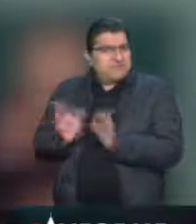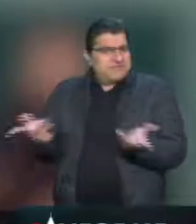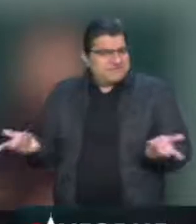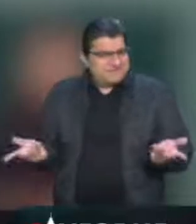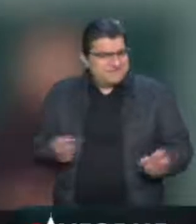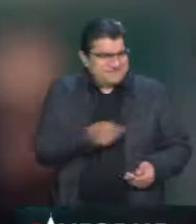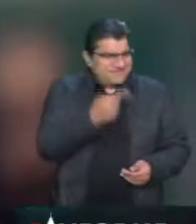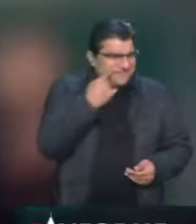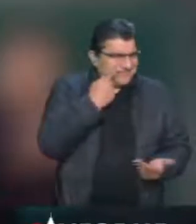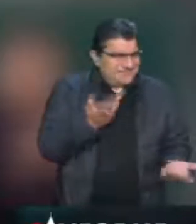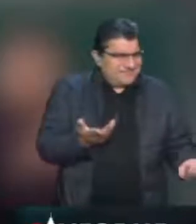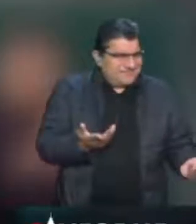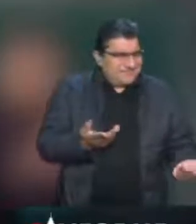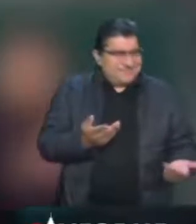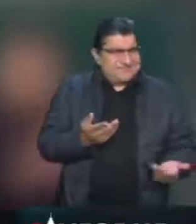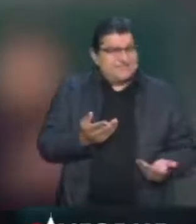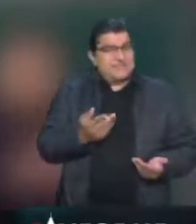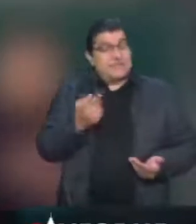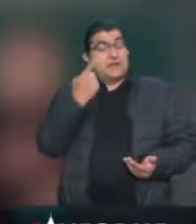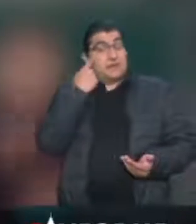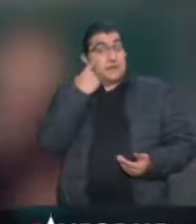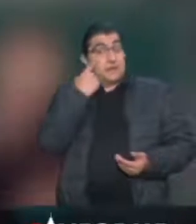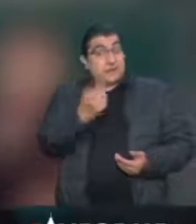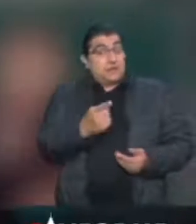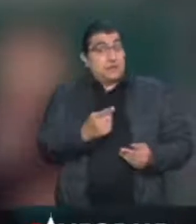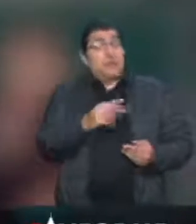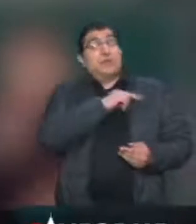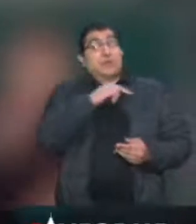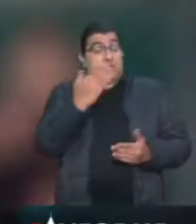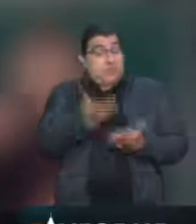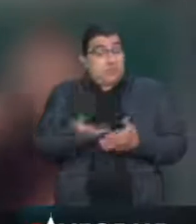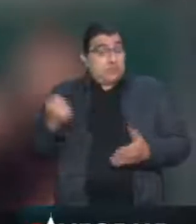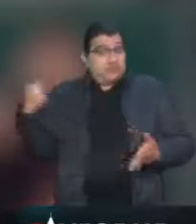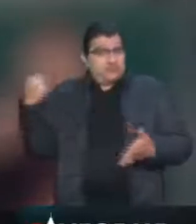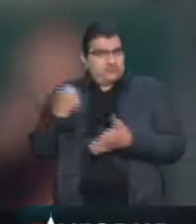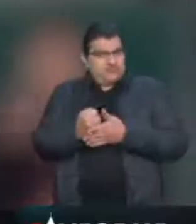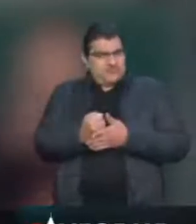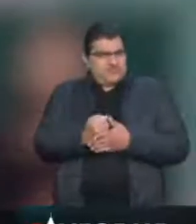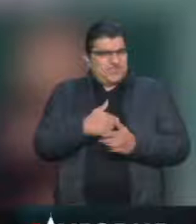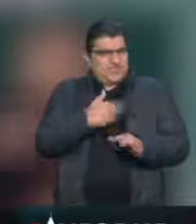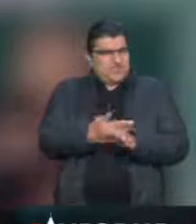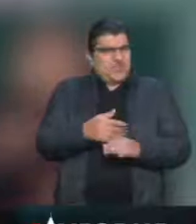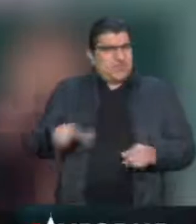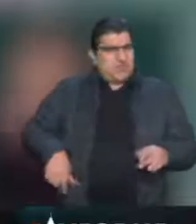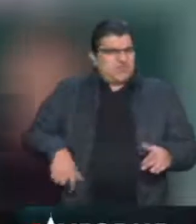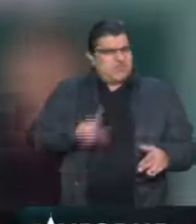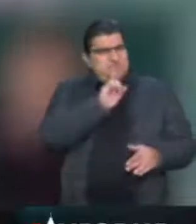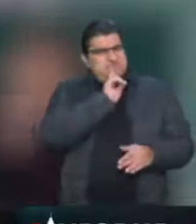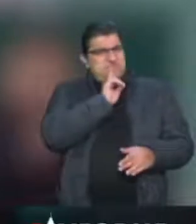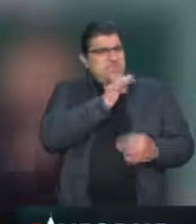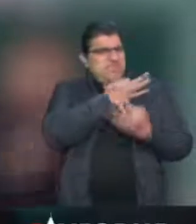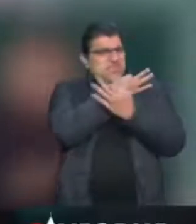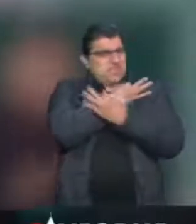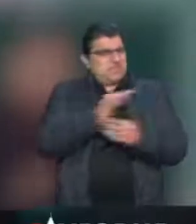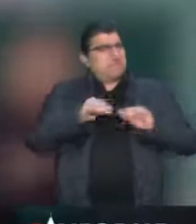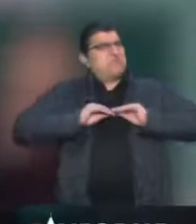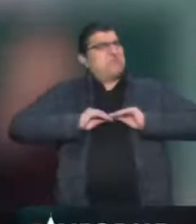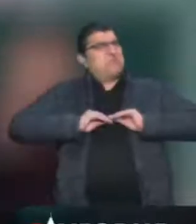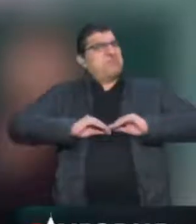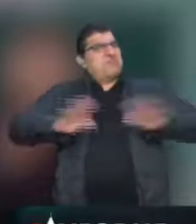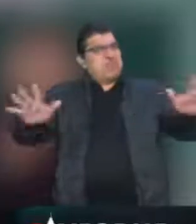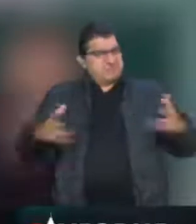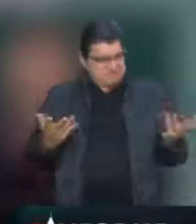Fíjense esto, nos acaban de dar un golpe de Estado, el decretazo